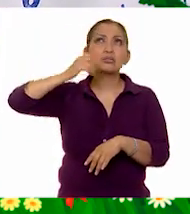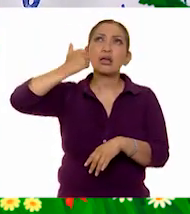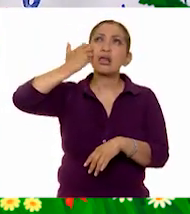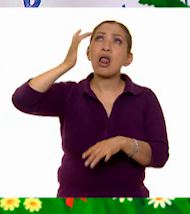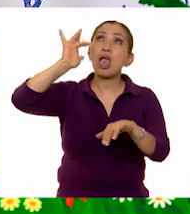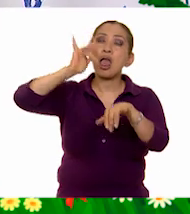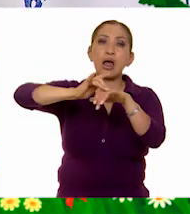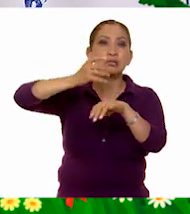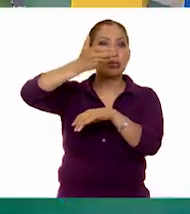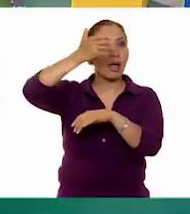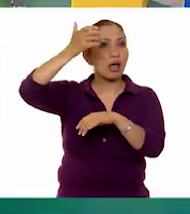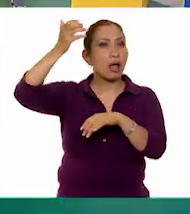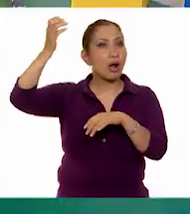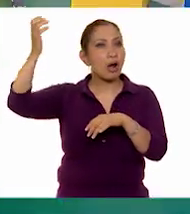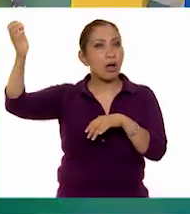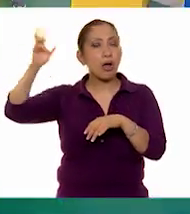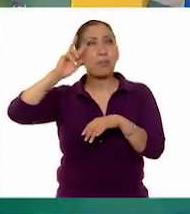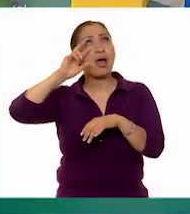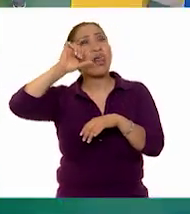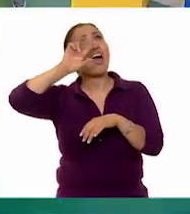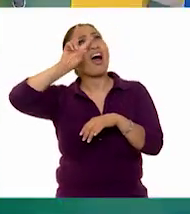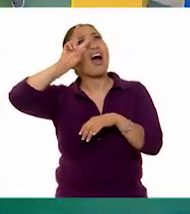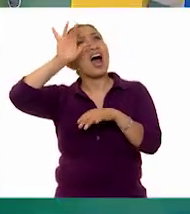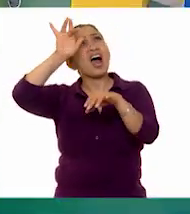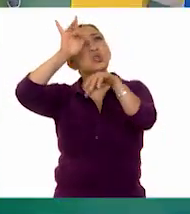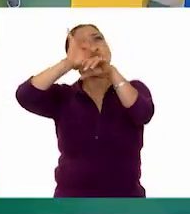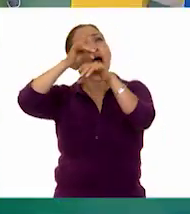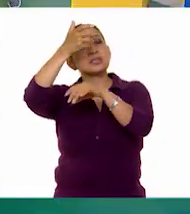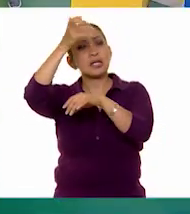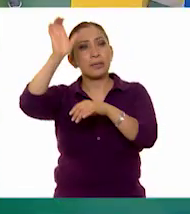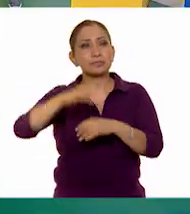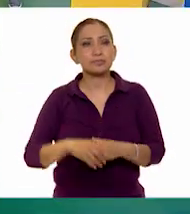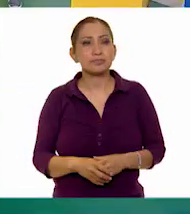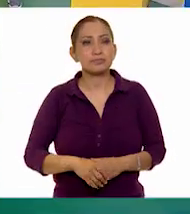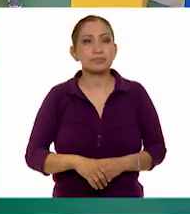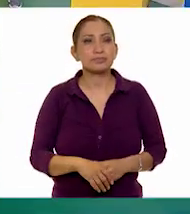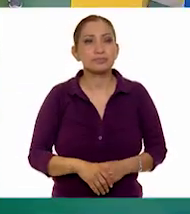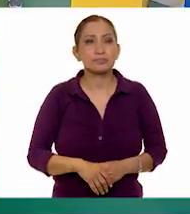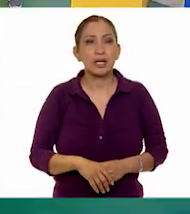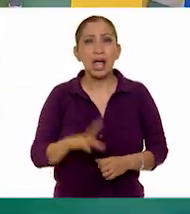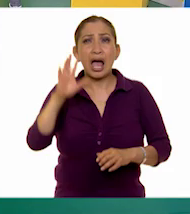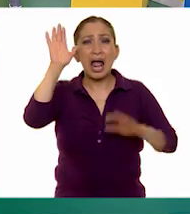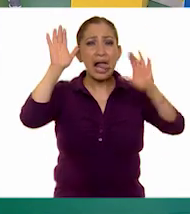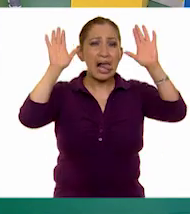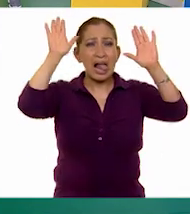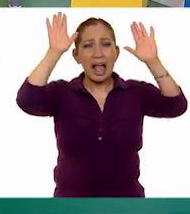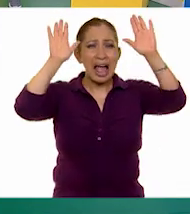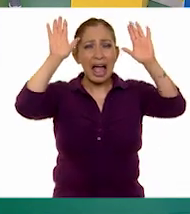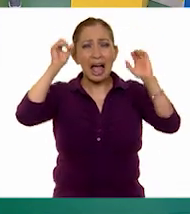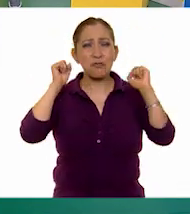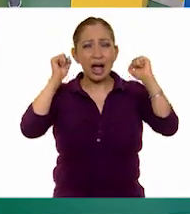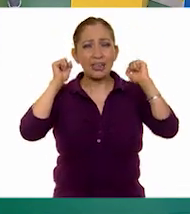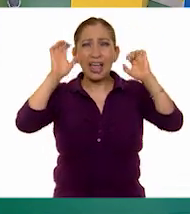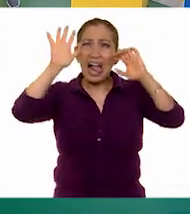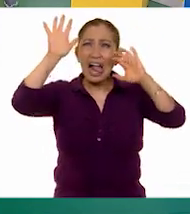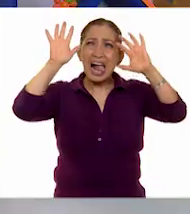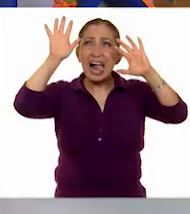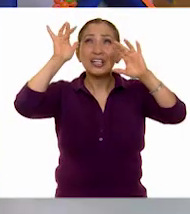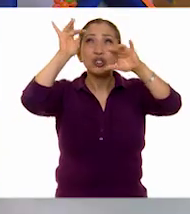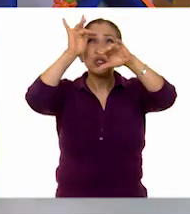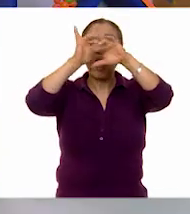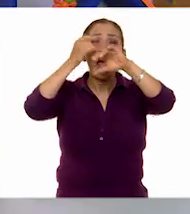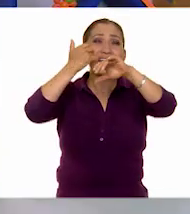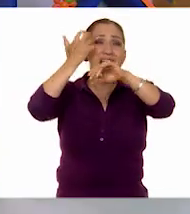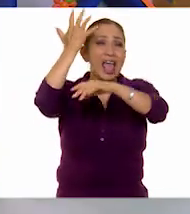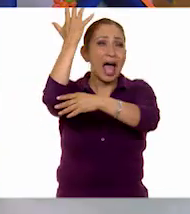quieren tocar el cielo. Vamos a mirarlos y tocamos el cielo. Ay, tocamos hasta arriba, estírense bien en su casa. Como si fuera yo arriba, el árbol. Entre